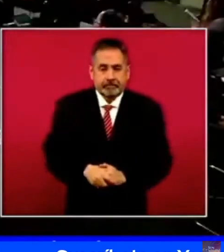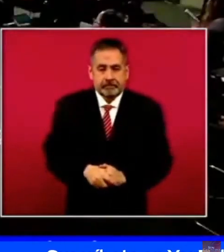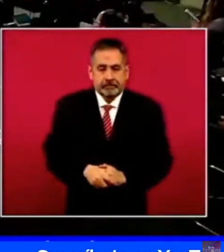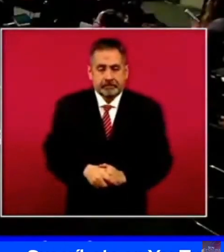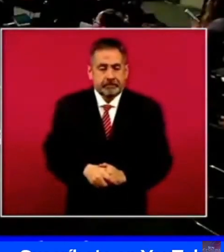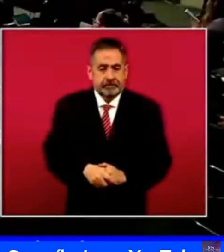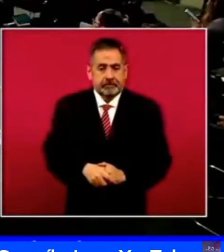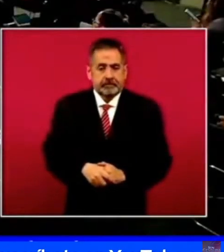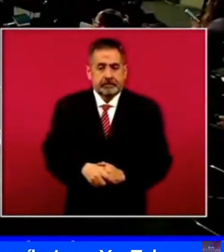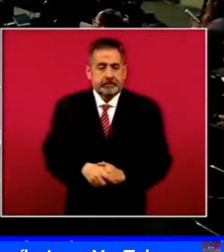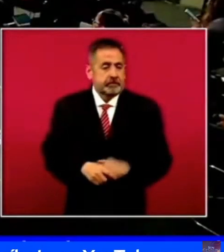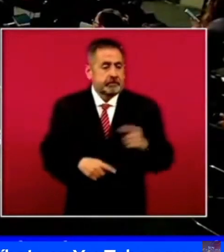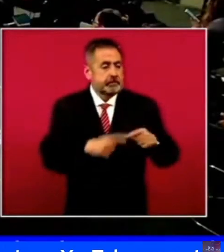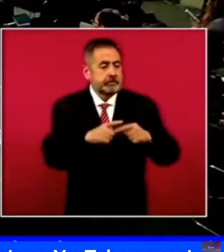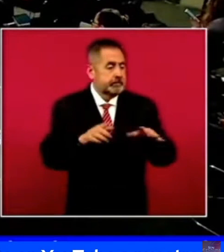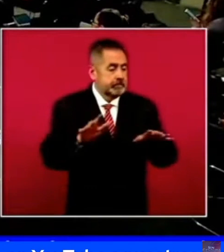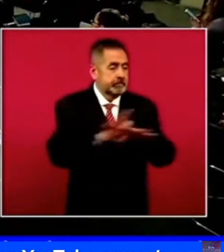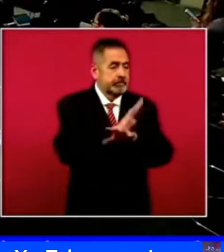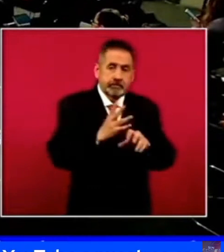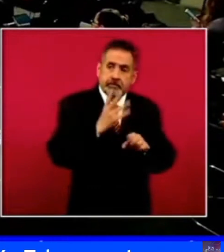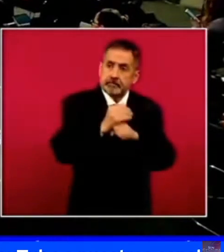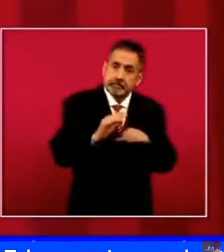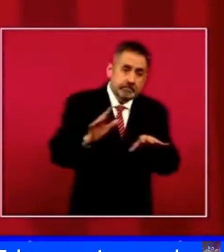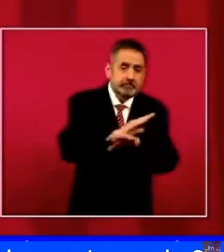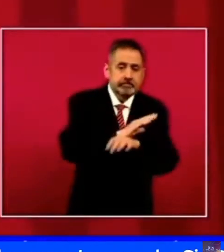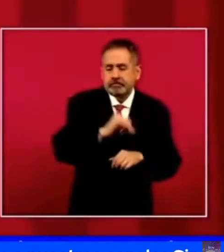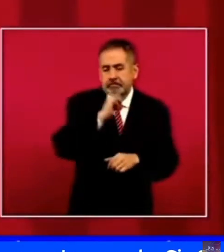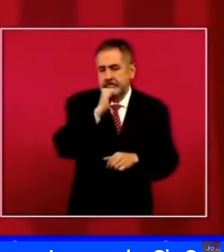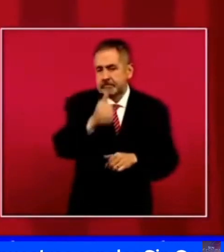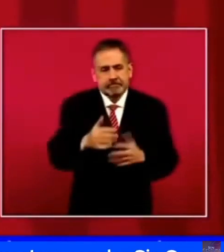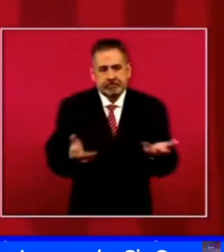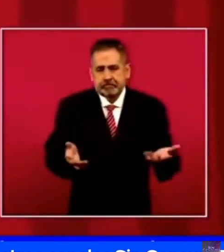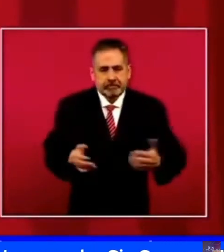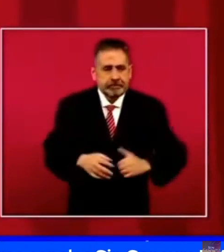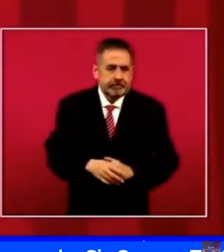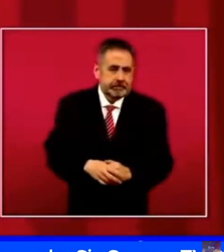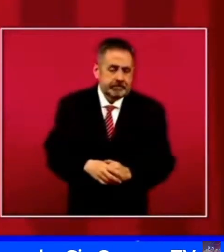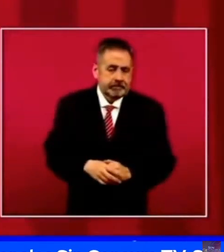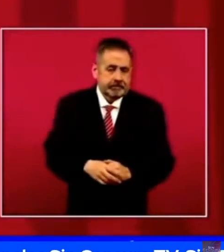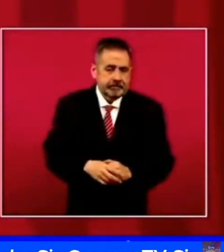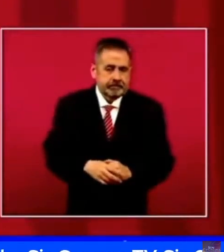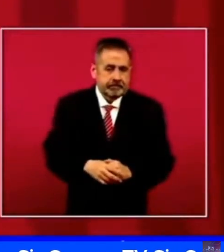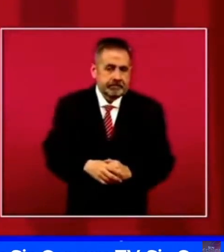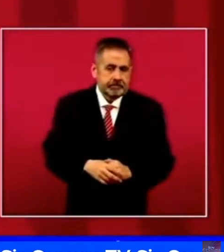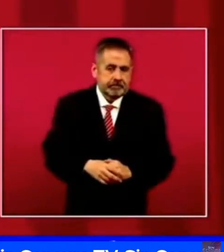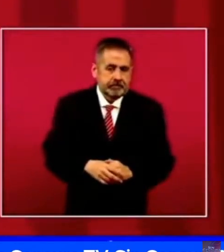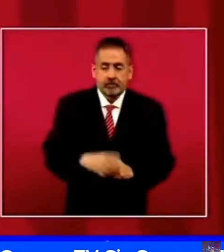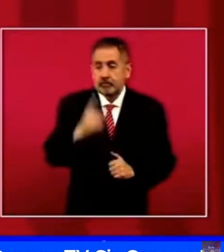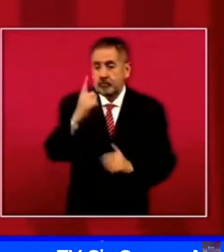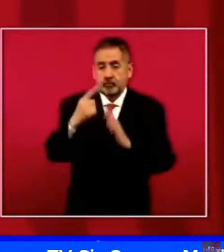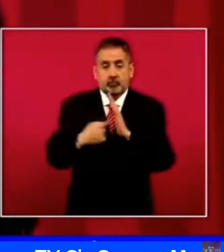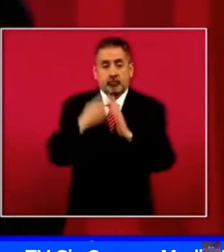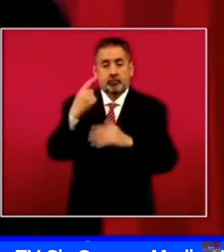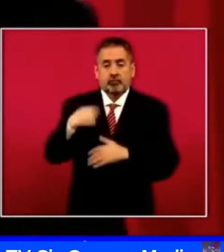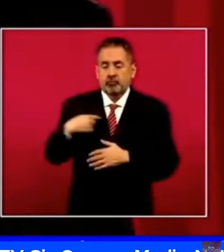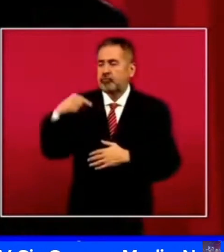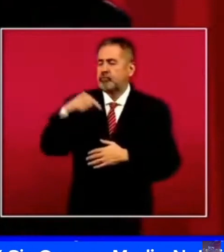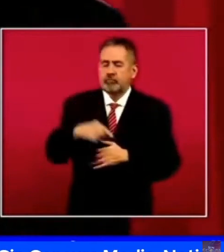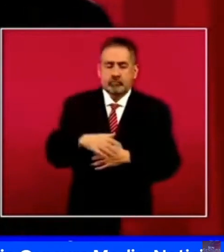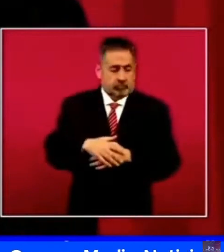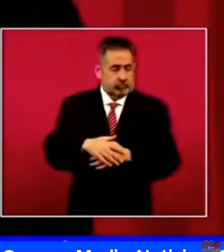no hubo ningún cambio y una vez me toca proponer